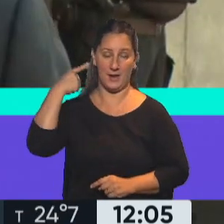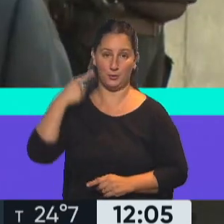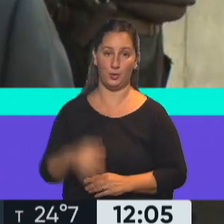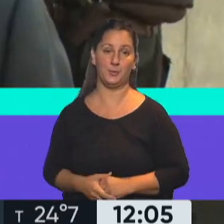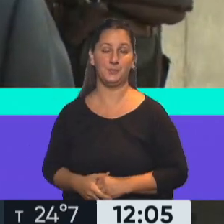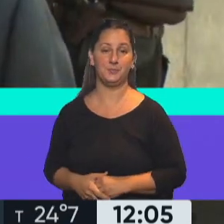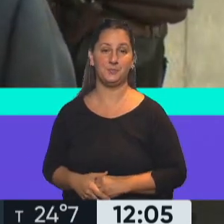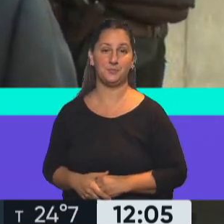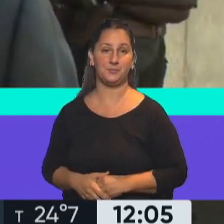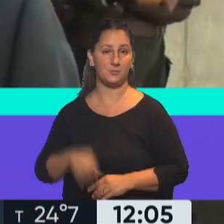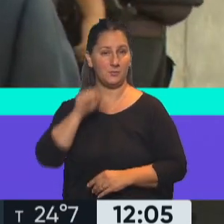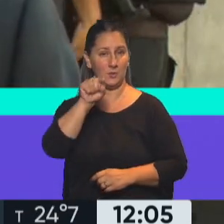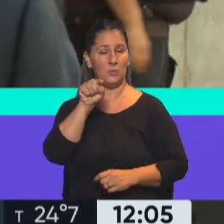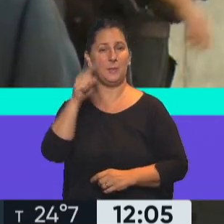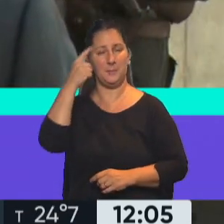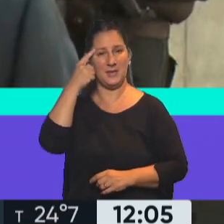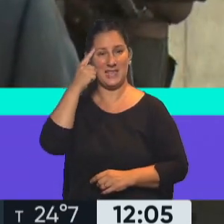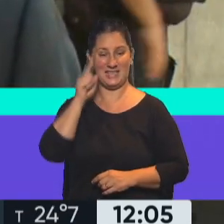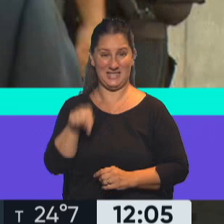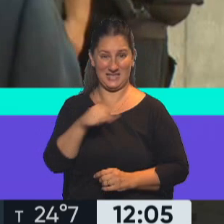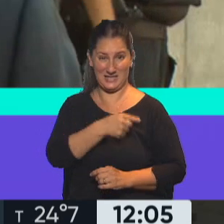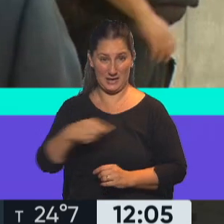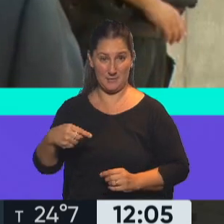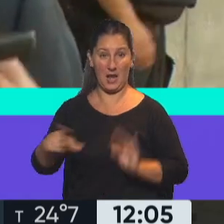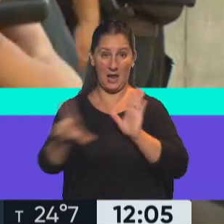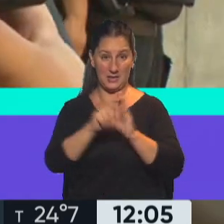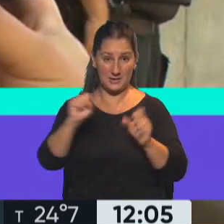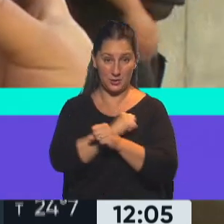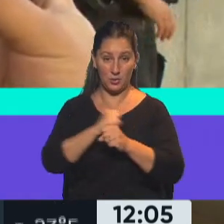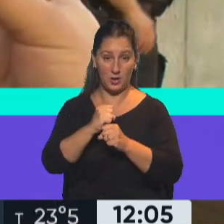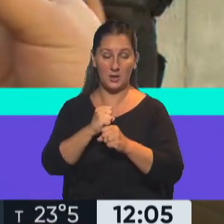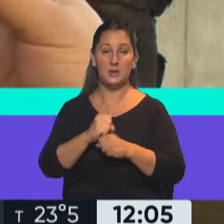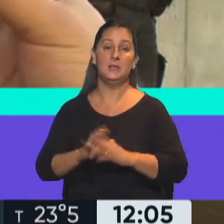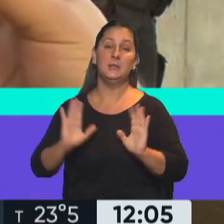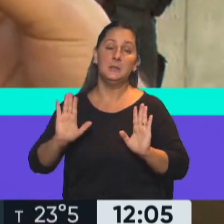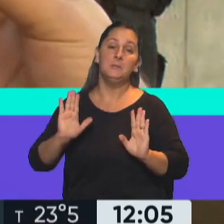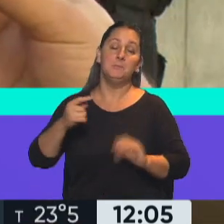idea, le parece a usted, es que esta misma semana sea sancionado en ley? Para mí